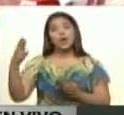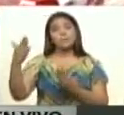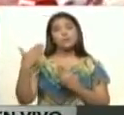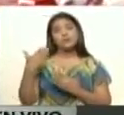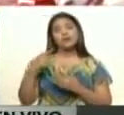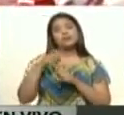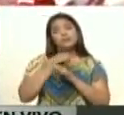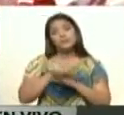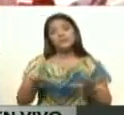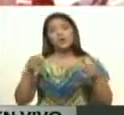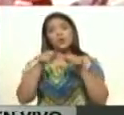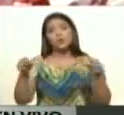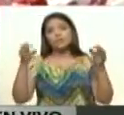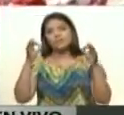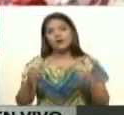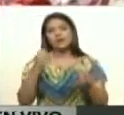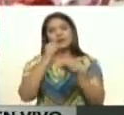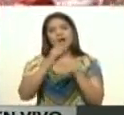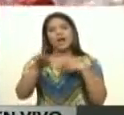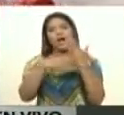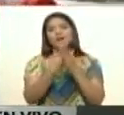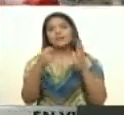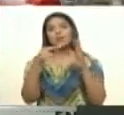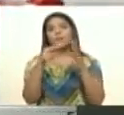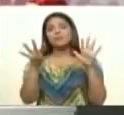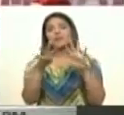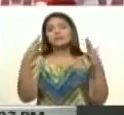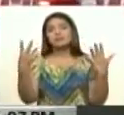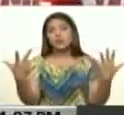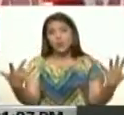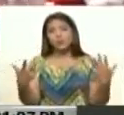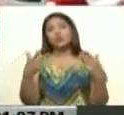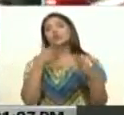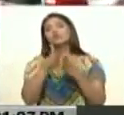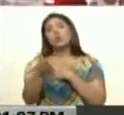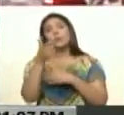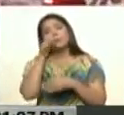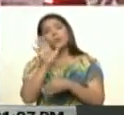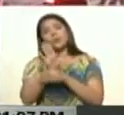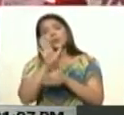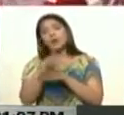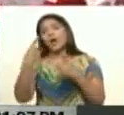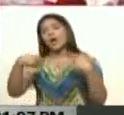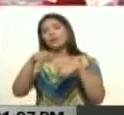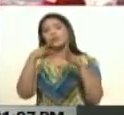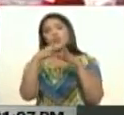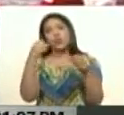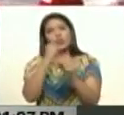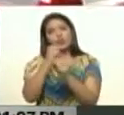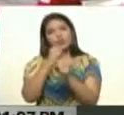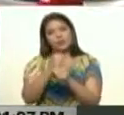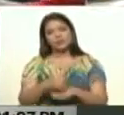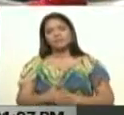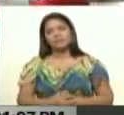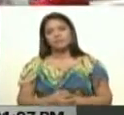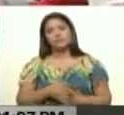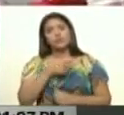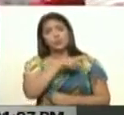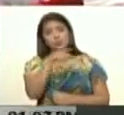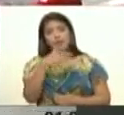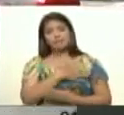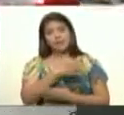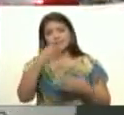la inamovilidad laboral hasta el 2018 como medida de protección a la clase trabajadora. Cuente